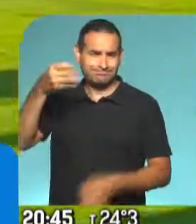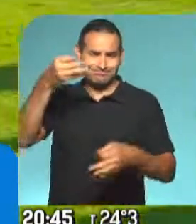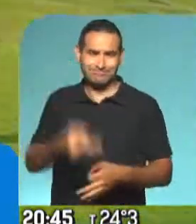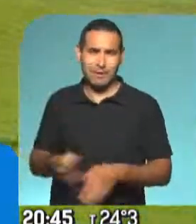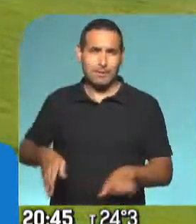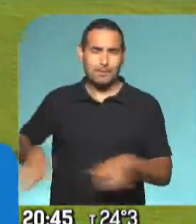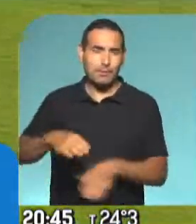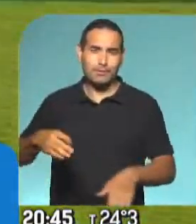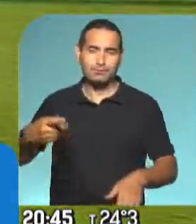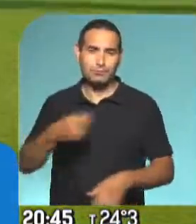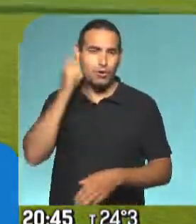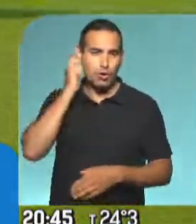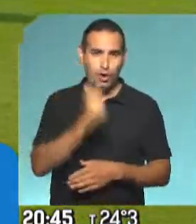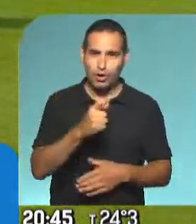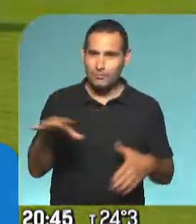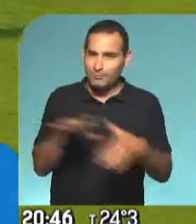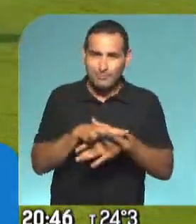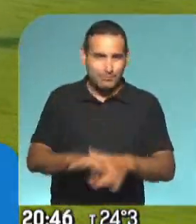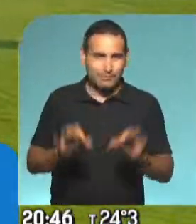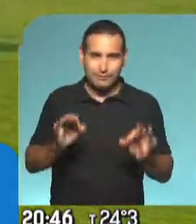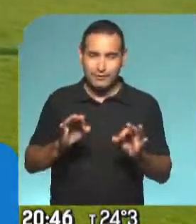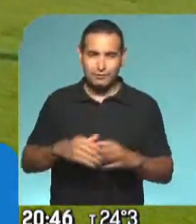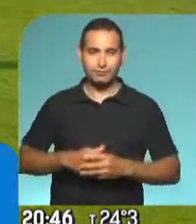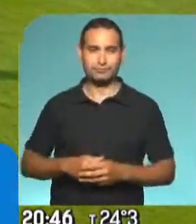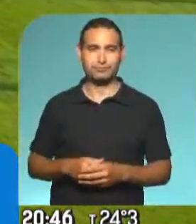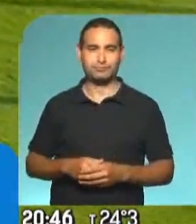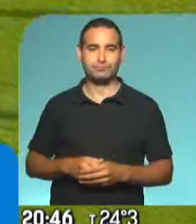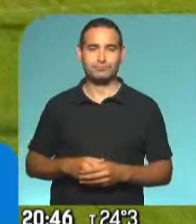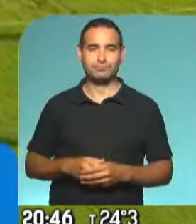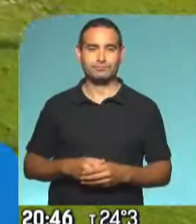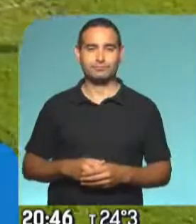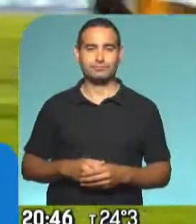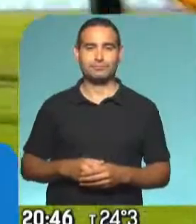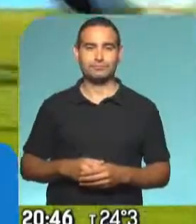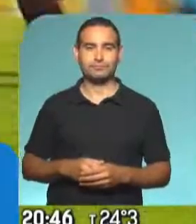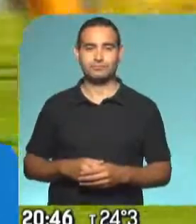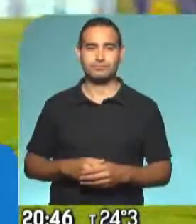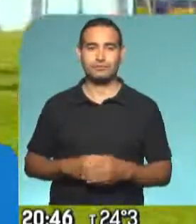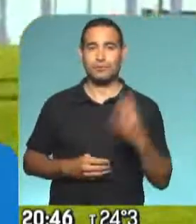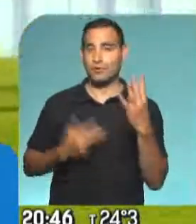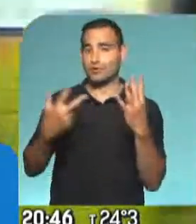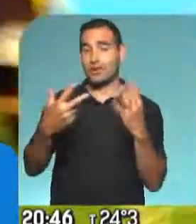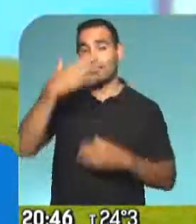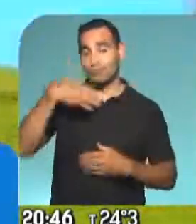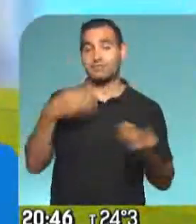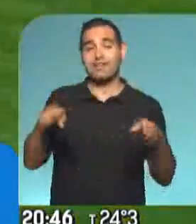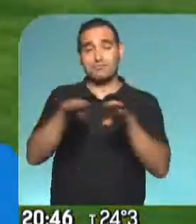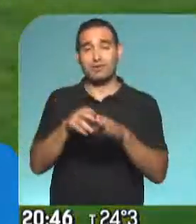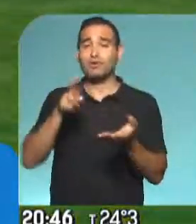centro y conexión perfecta de volea para descontar 3-4 y el empate,